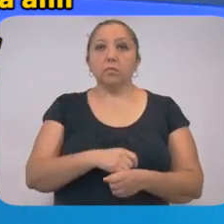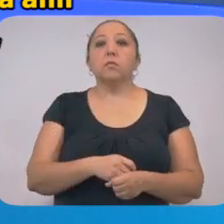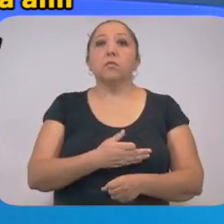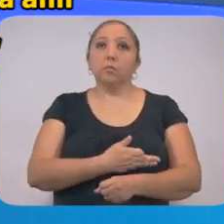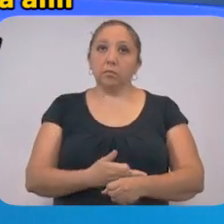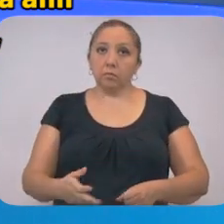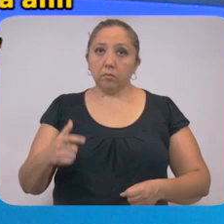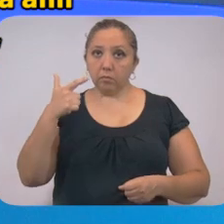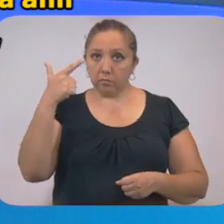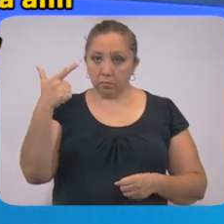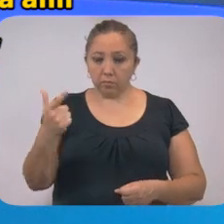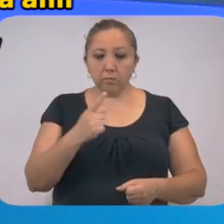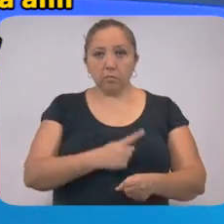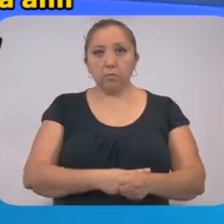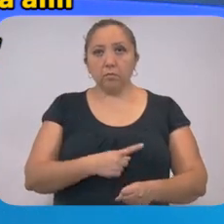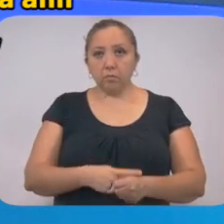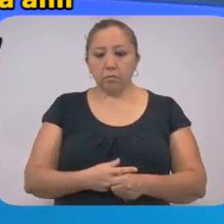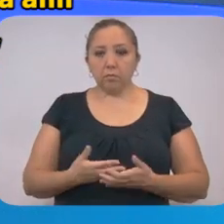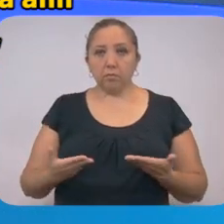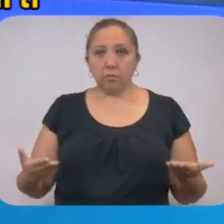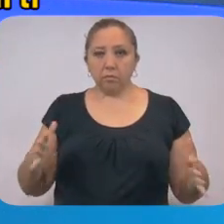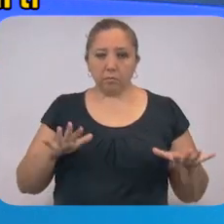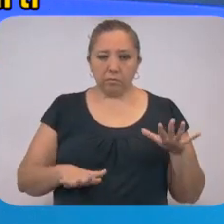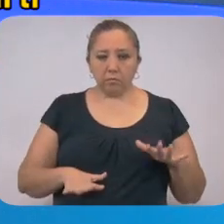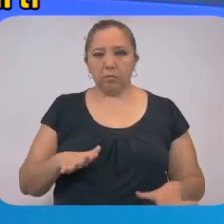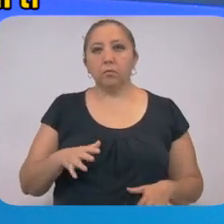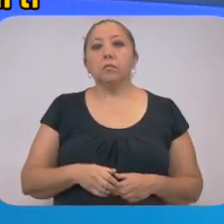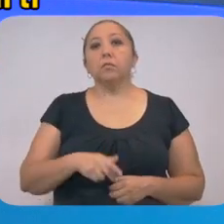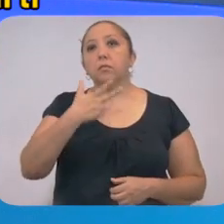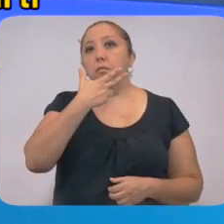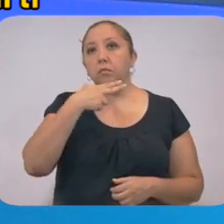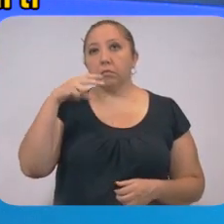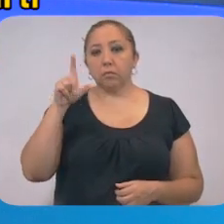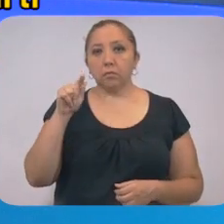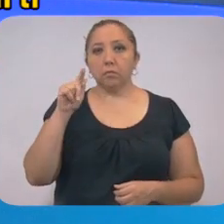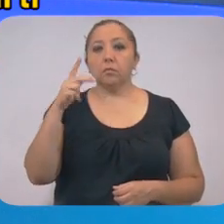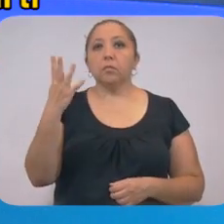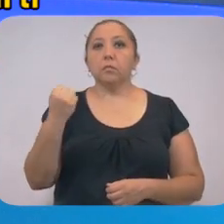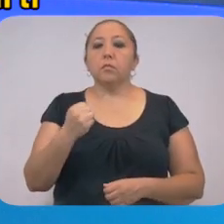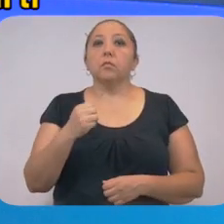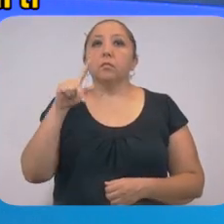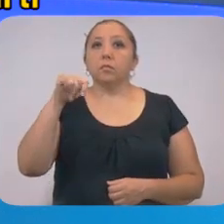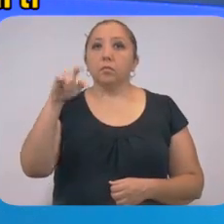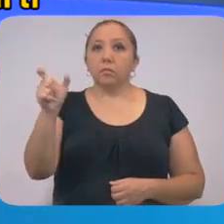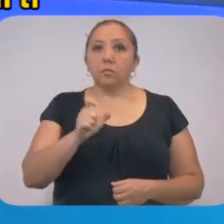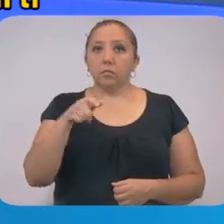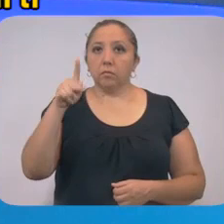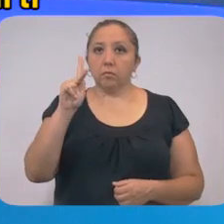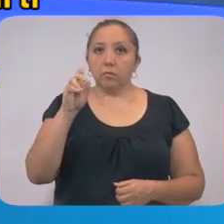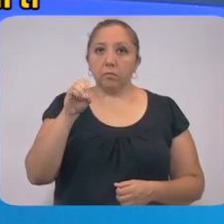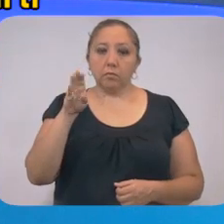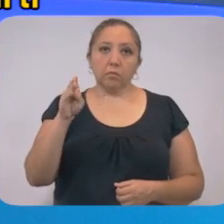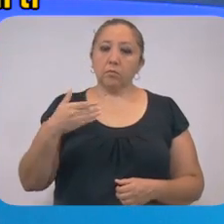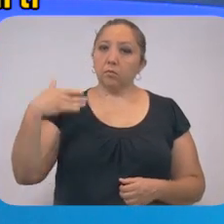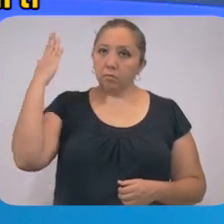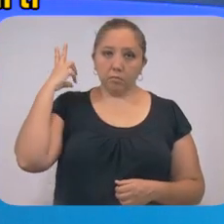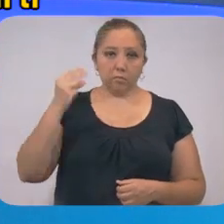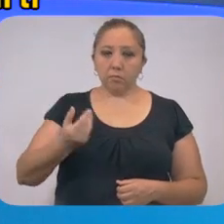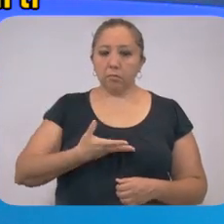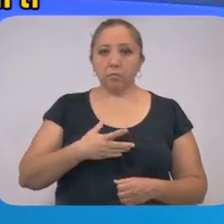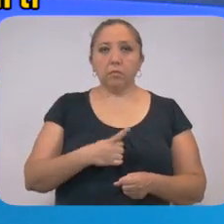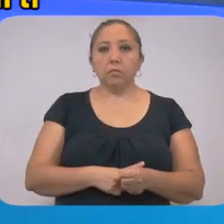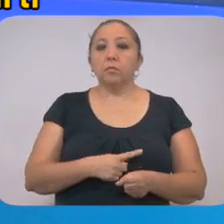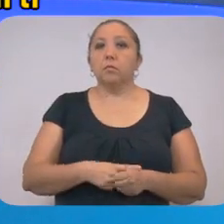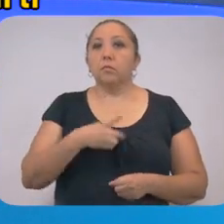cuales 7 han presentado síntomas leves. Hombre de 79 años de Tishkokop sin antecedentes de enfermedades previas.